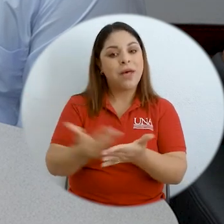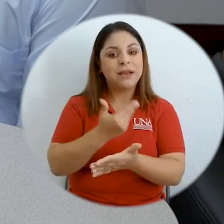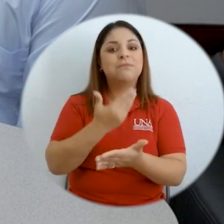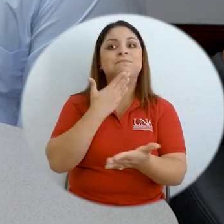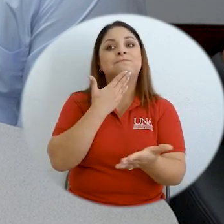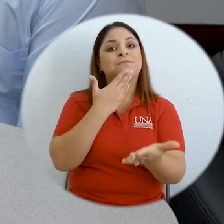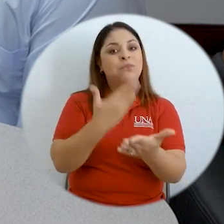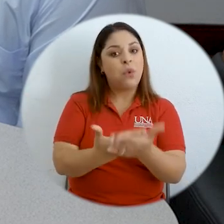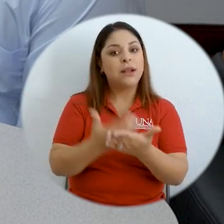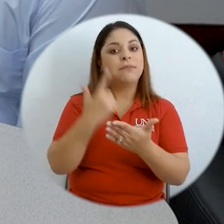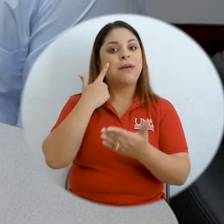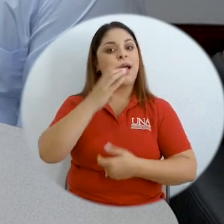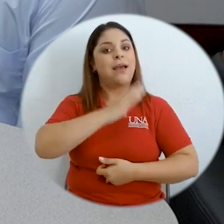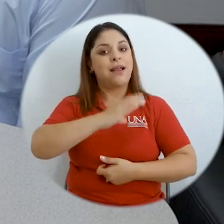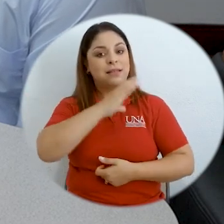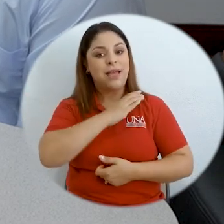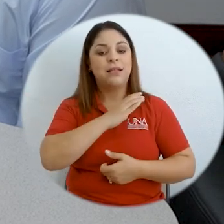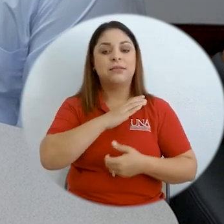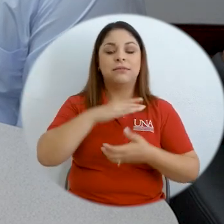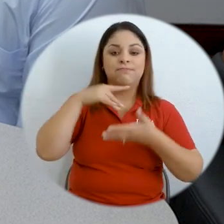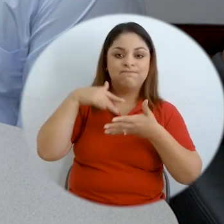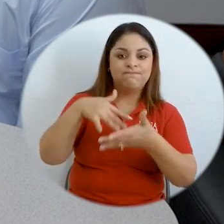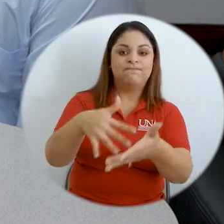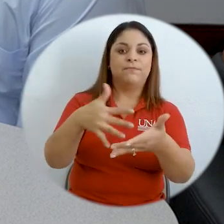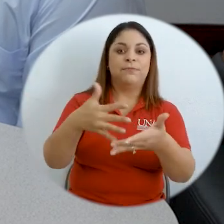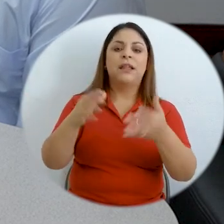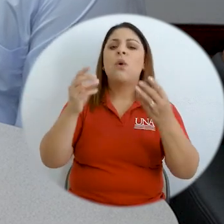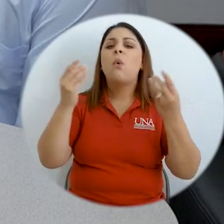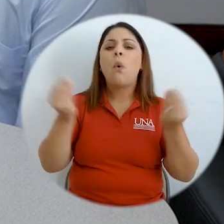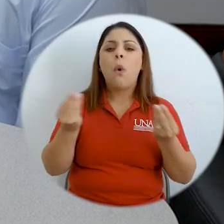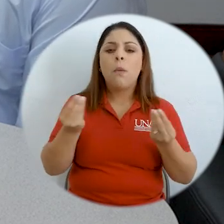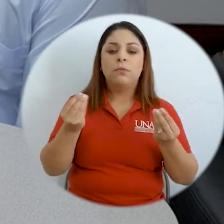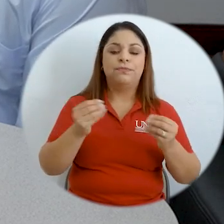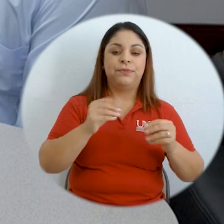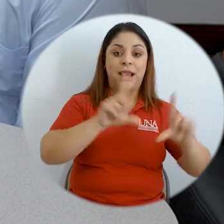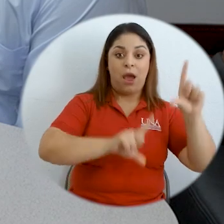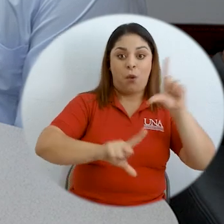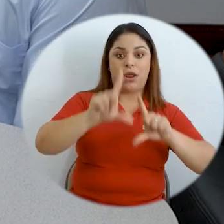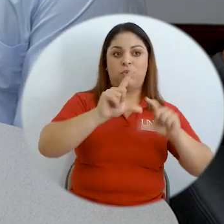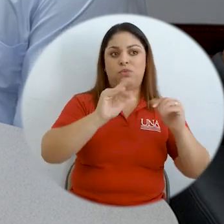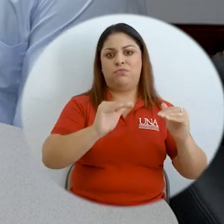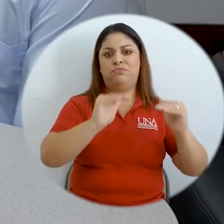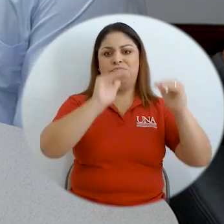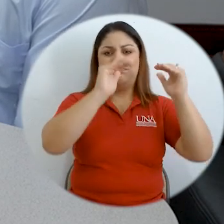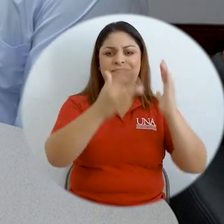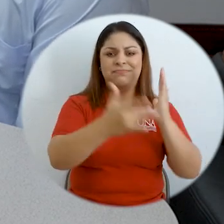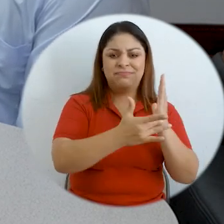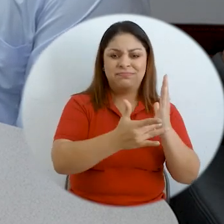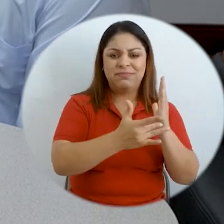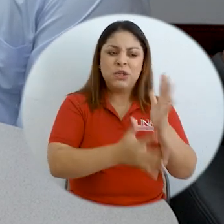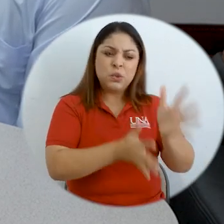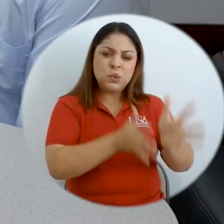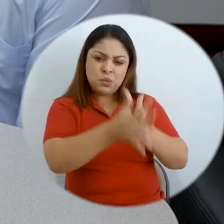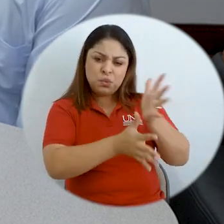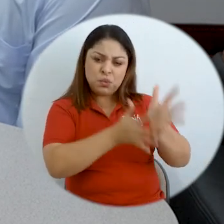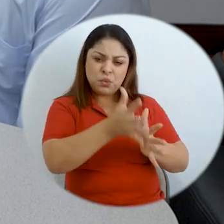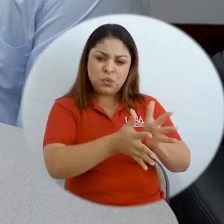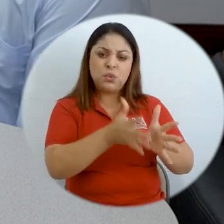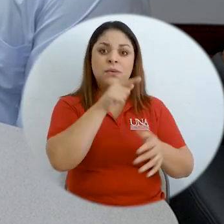institucional, que permiten y que obligan a hacer inversiones, laboratorios de punta, mantenimiento de esos